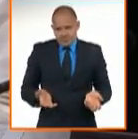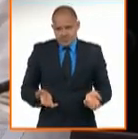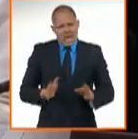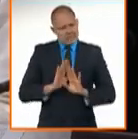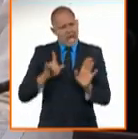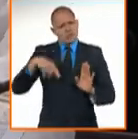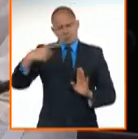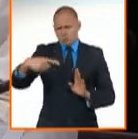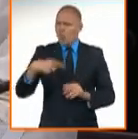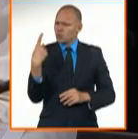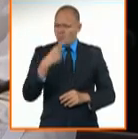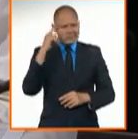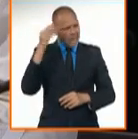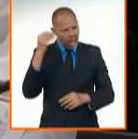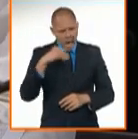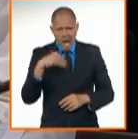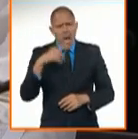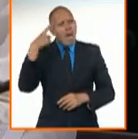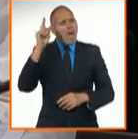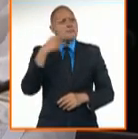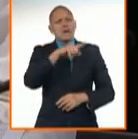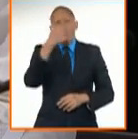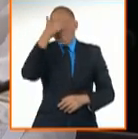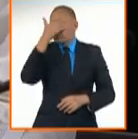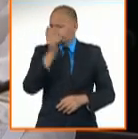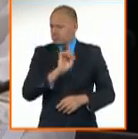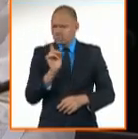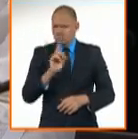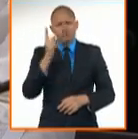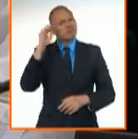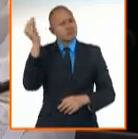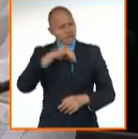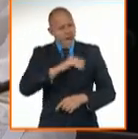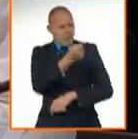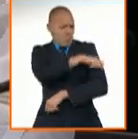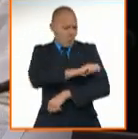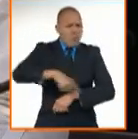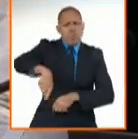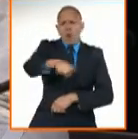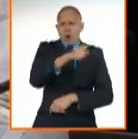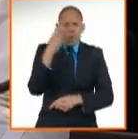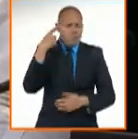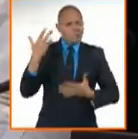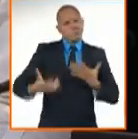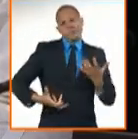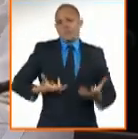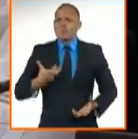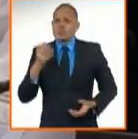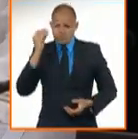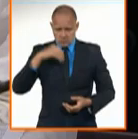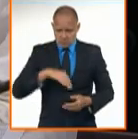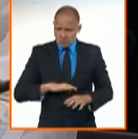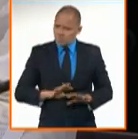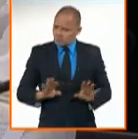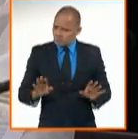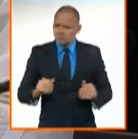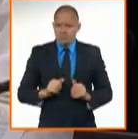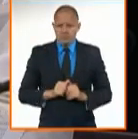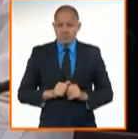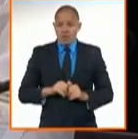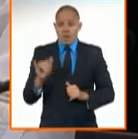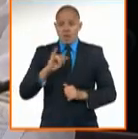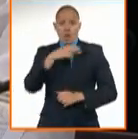de la mente nosotros hay que decir que hay un desvelo a todo nivel a nivel o de la máxima autoridad de